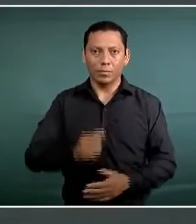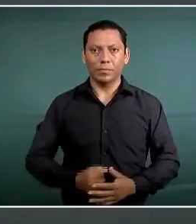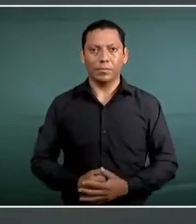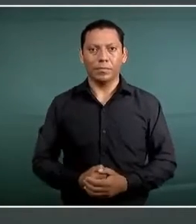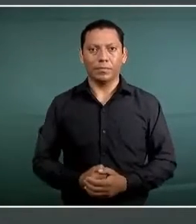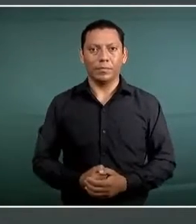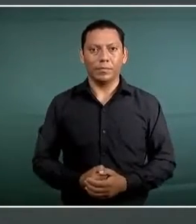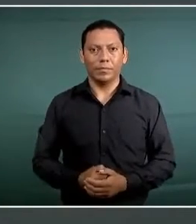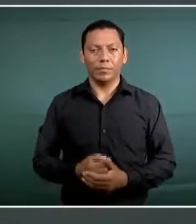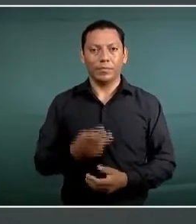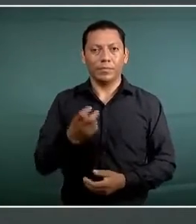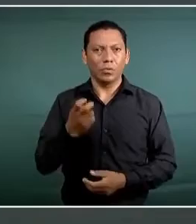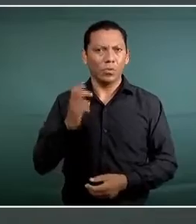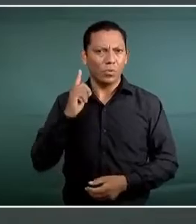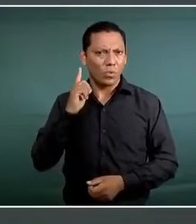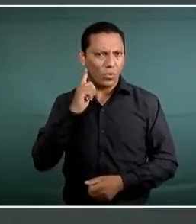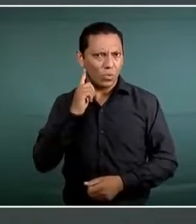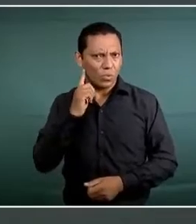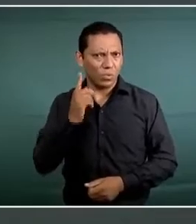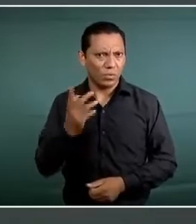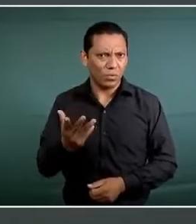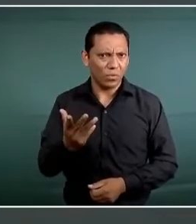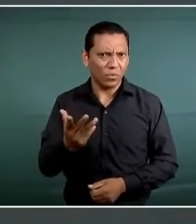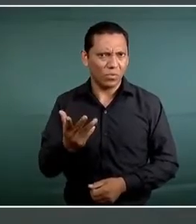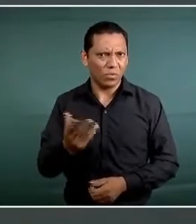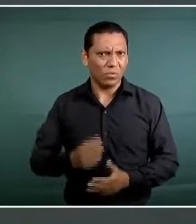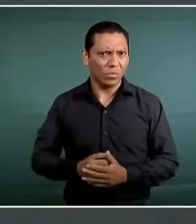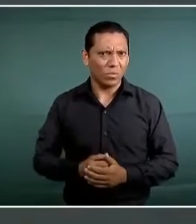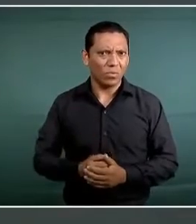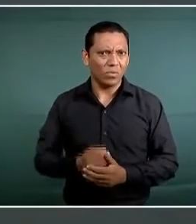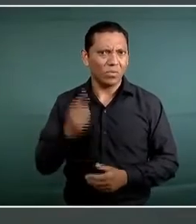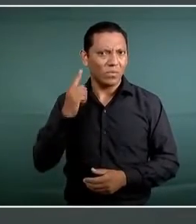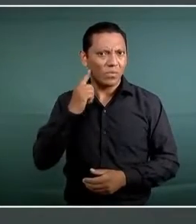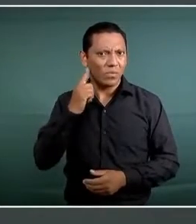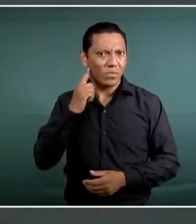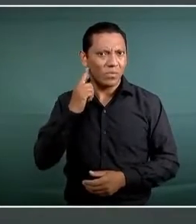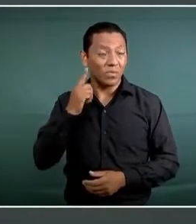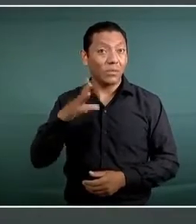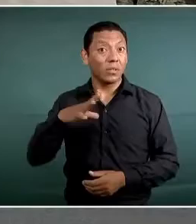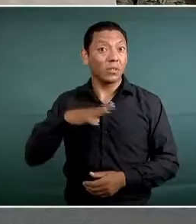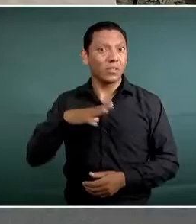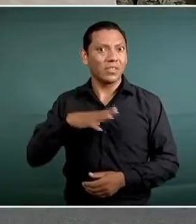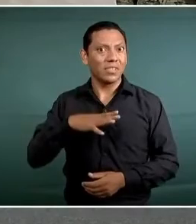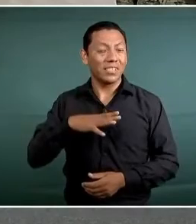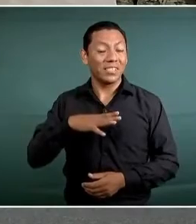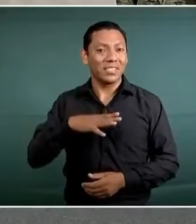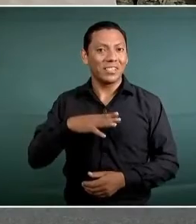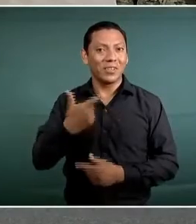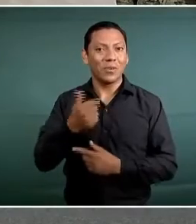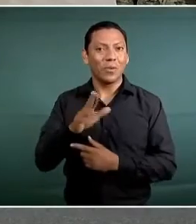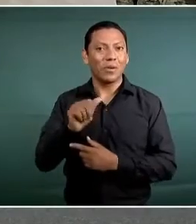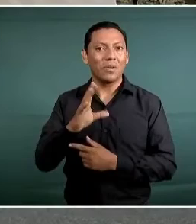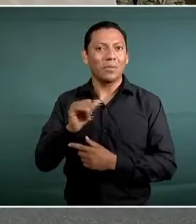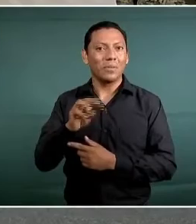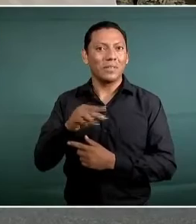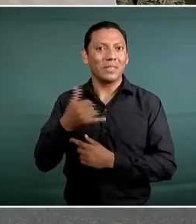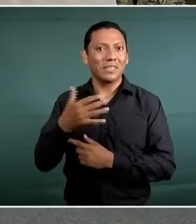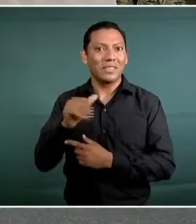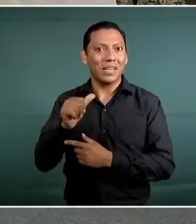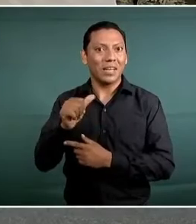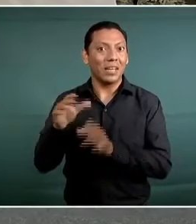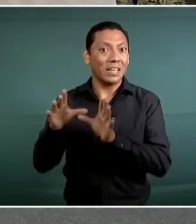Eso que escuchamos es una guacamaya. Eso